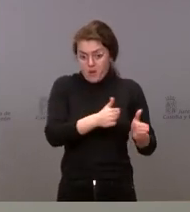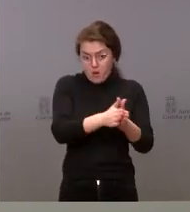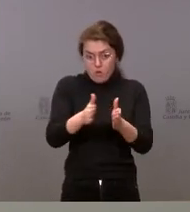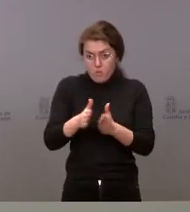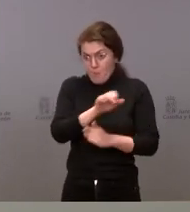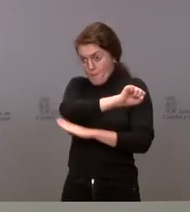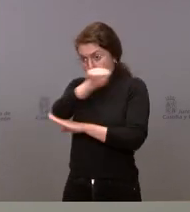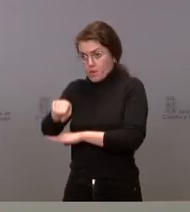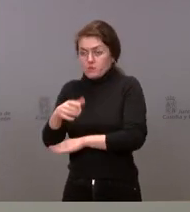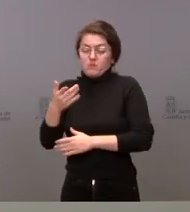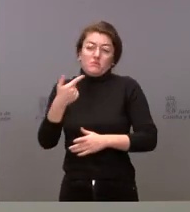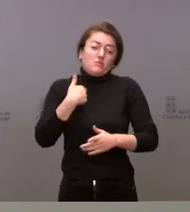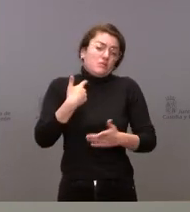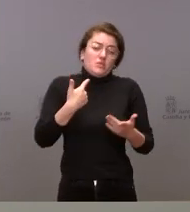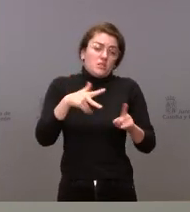en